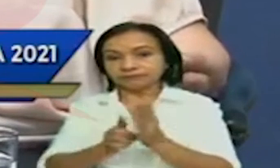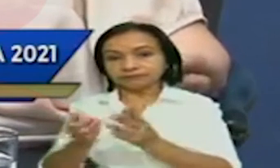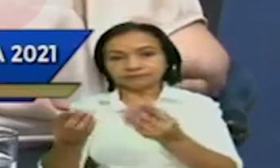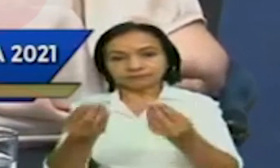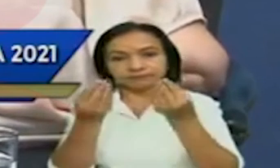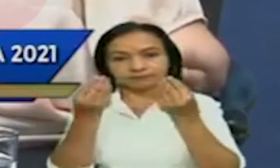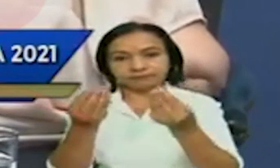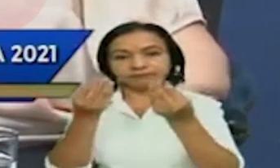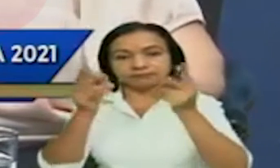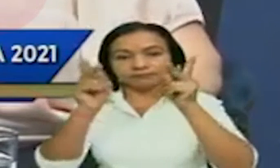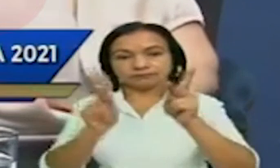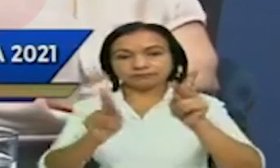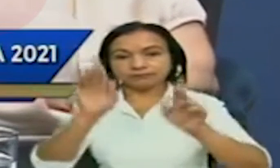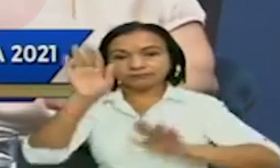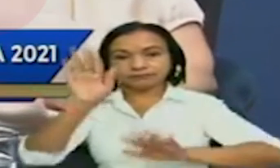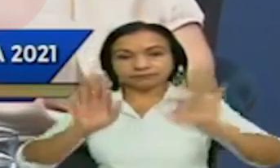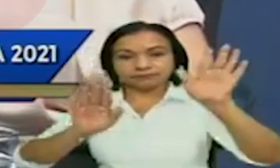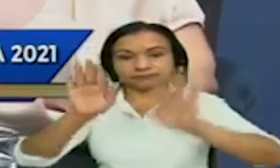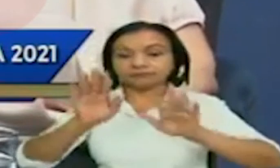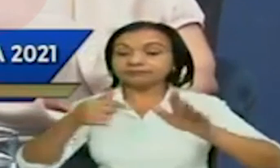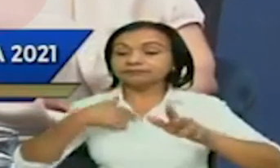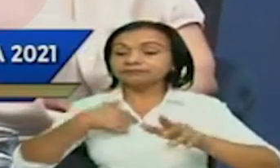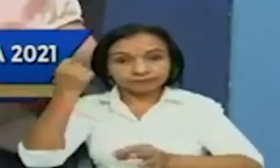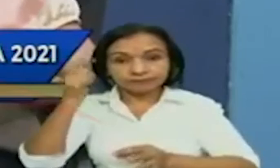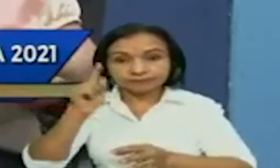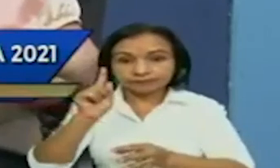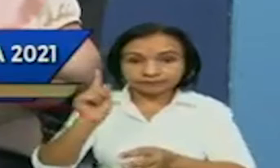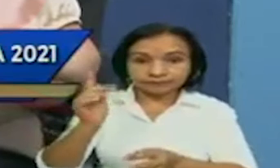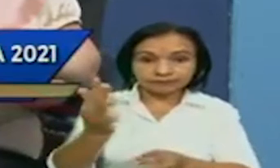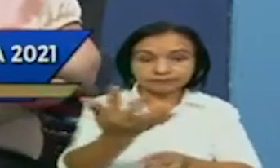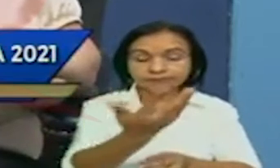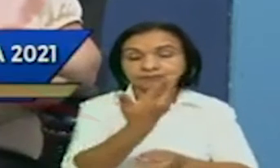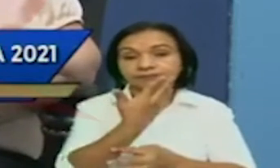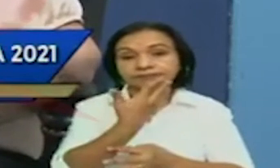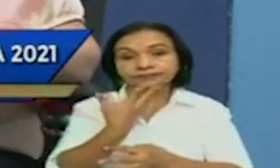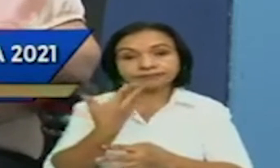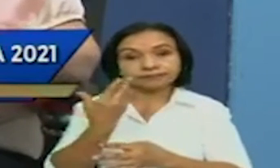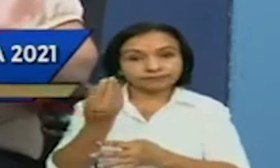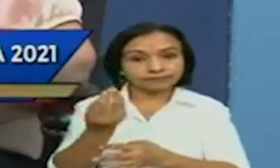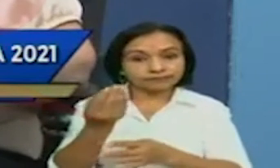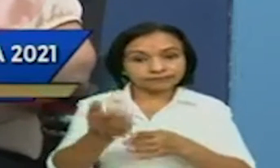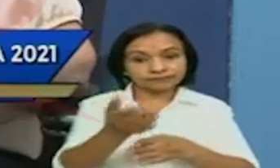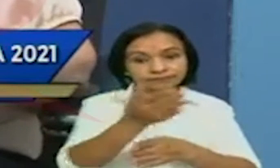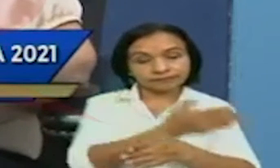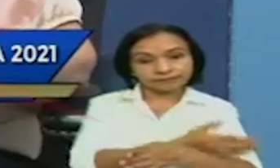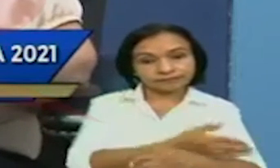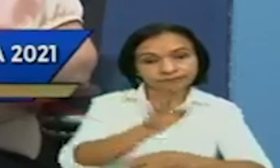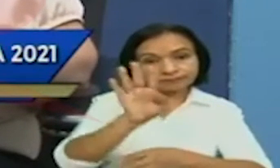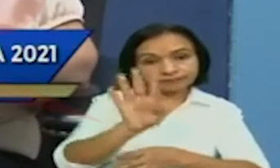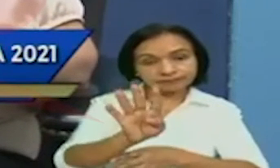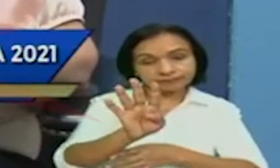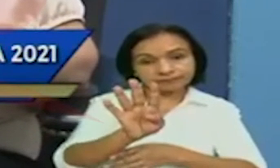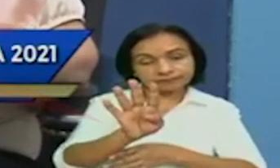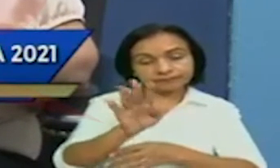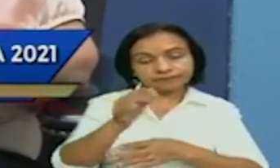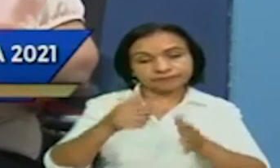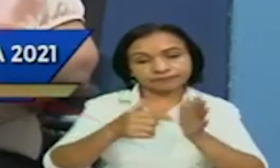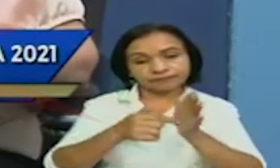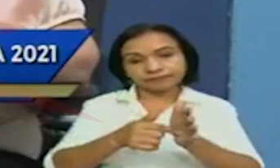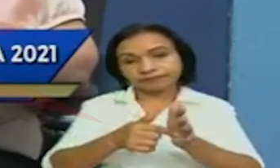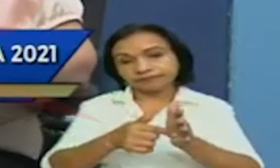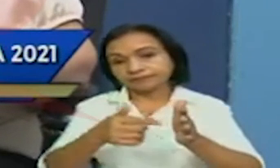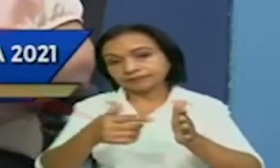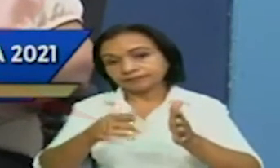amplia participación en cambio de domicilio. Jóvenes que antes del 4, estamos poniendo la